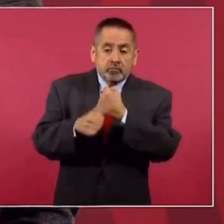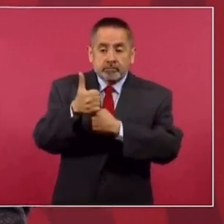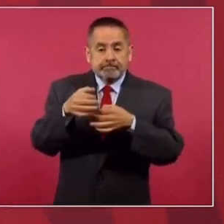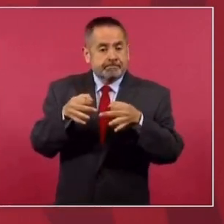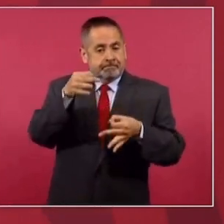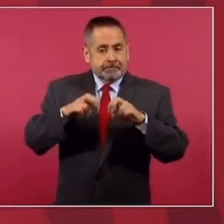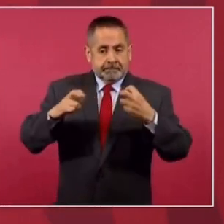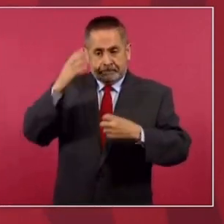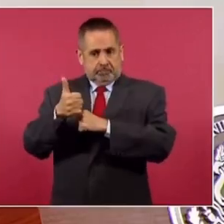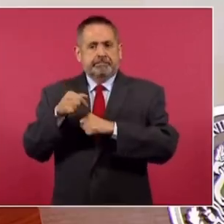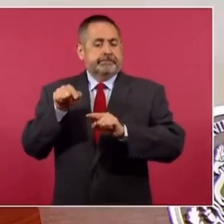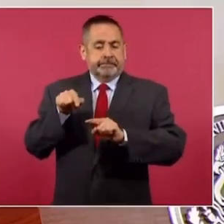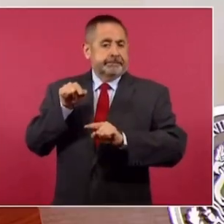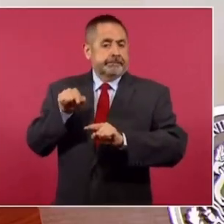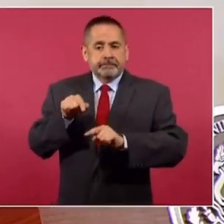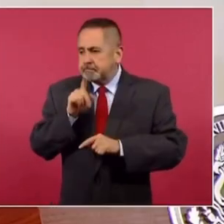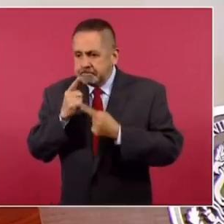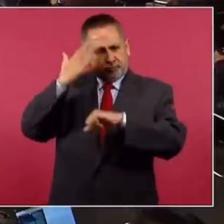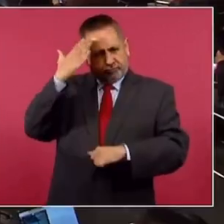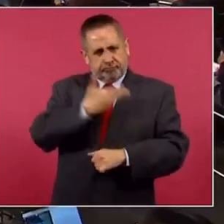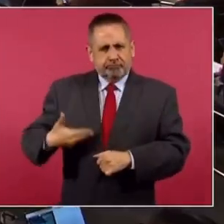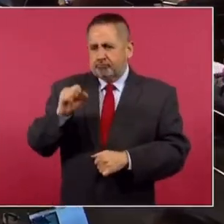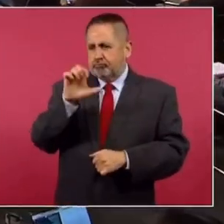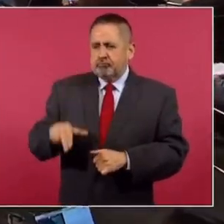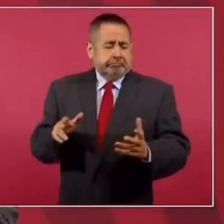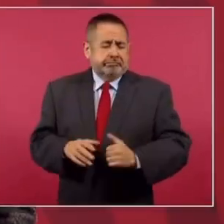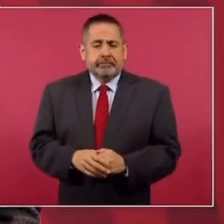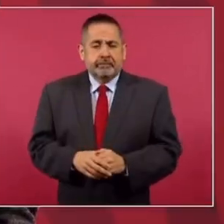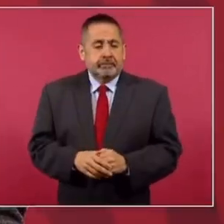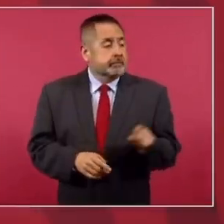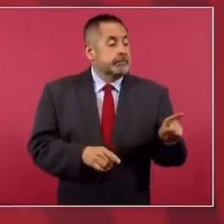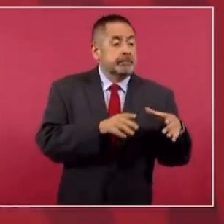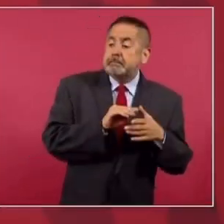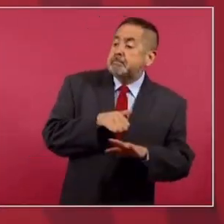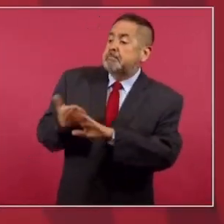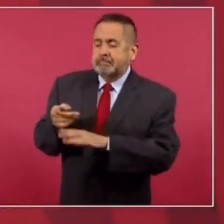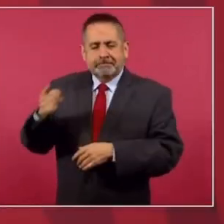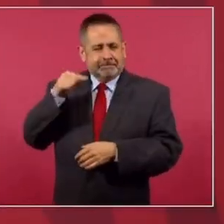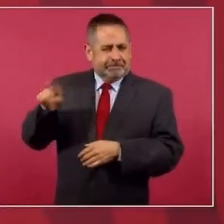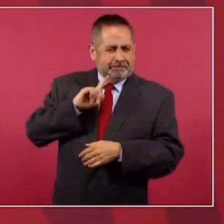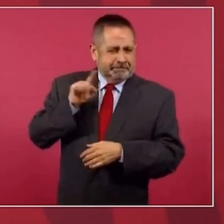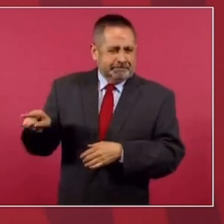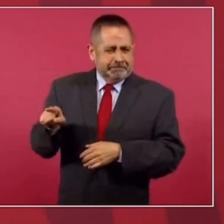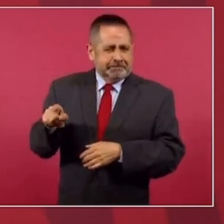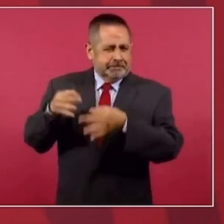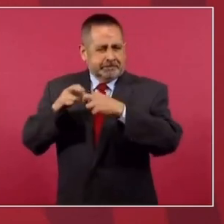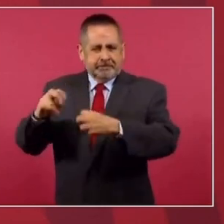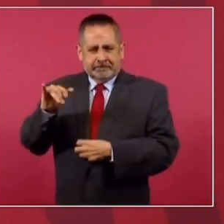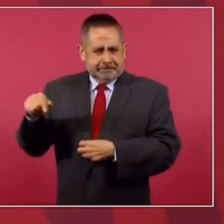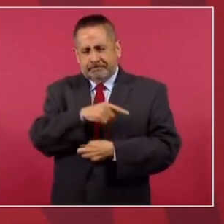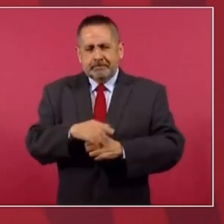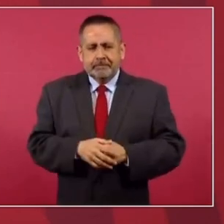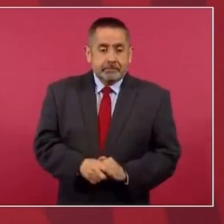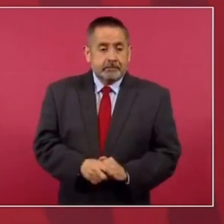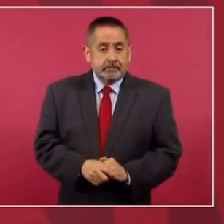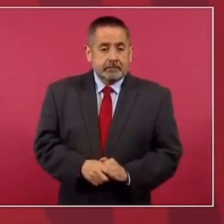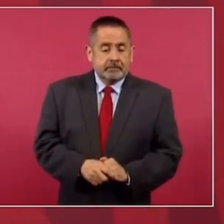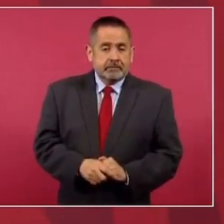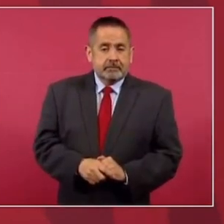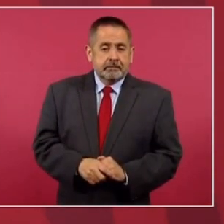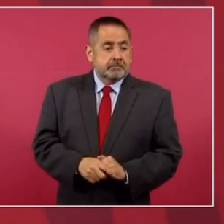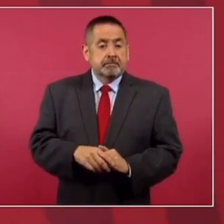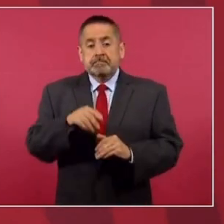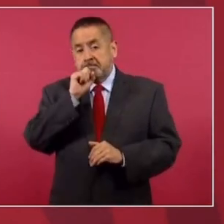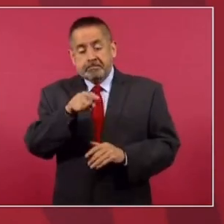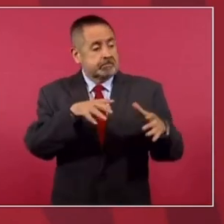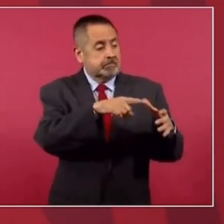ministros, nada más, los que van a decidir. El golpe a esta candidata también tiene que ver con nosotros, porque